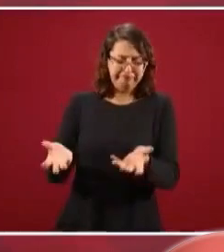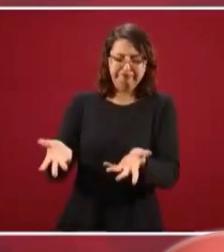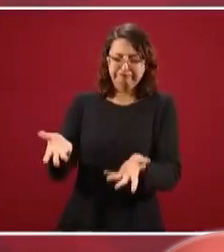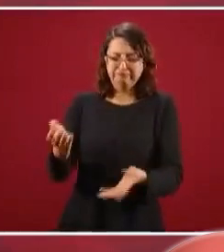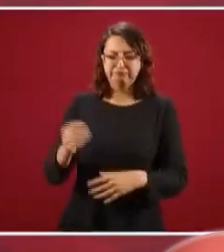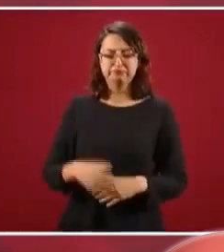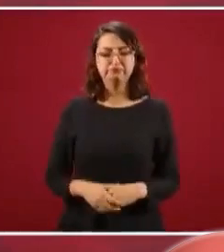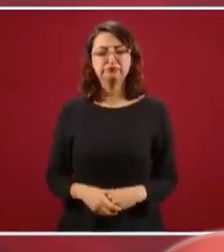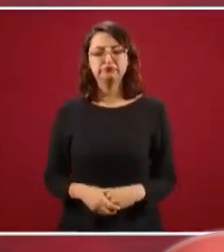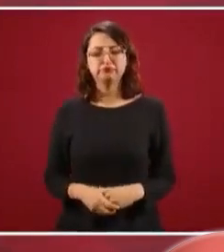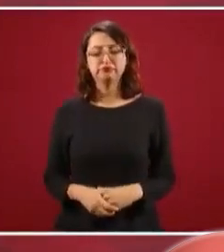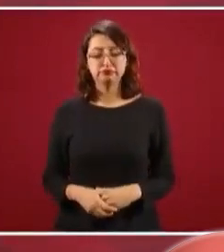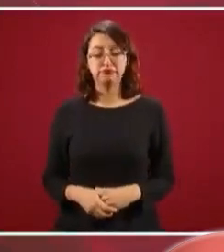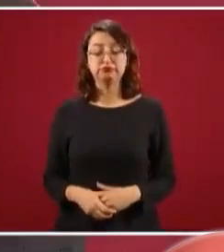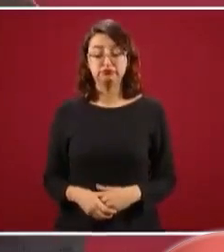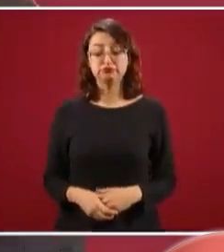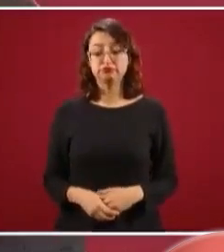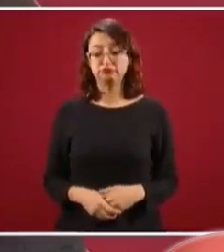Sí,